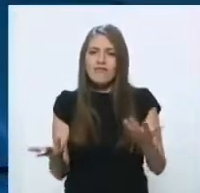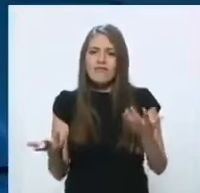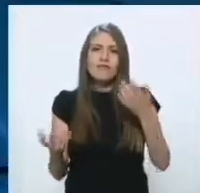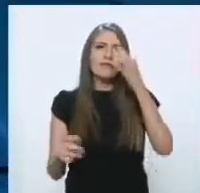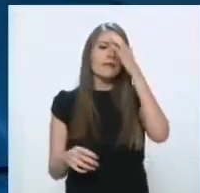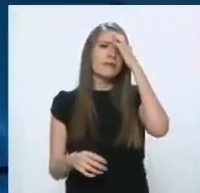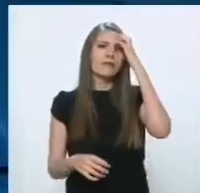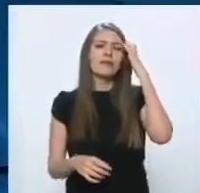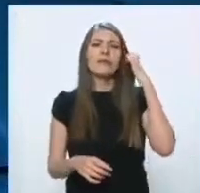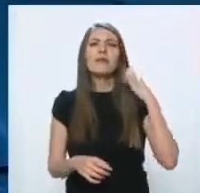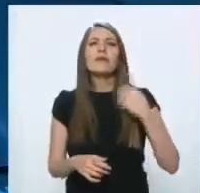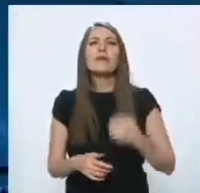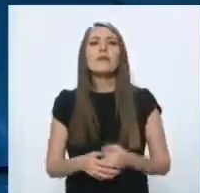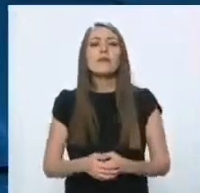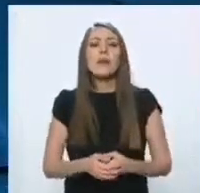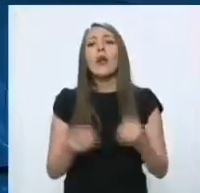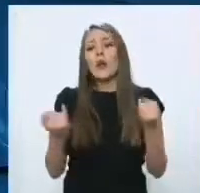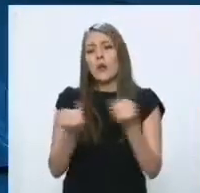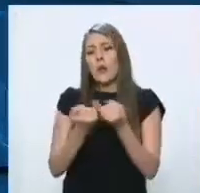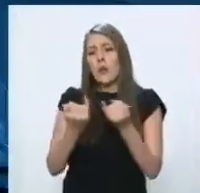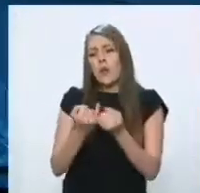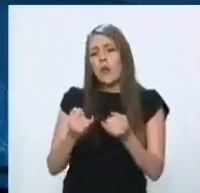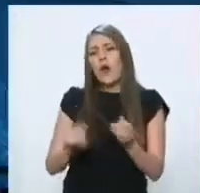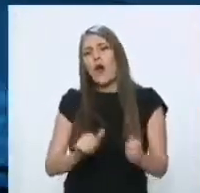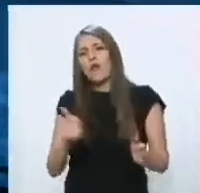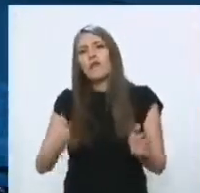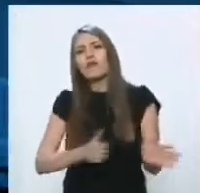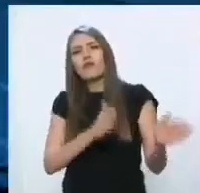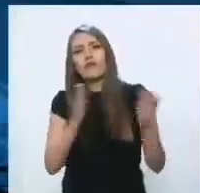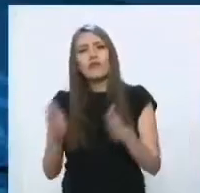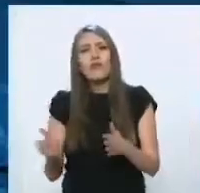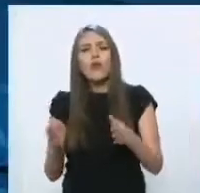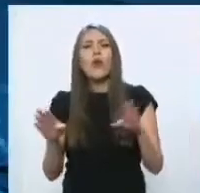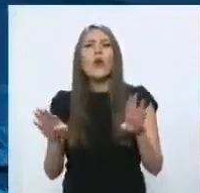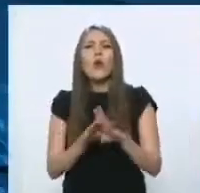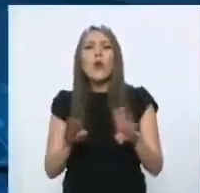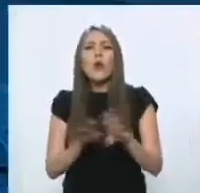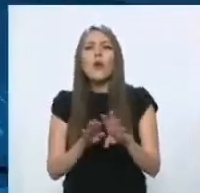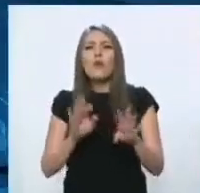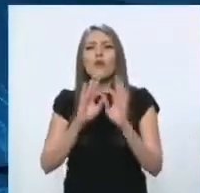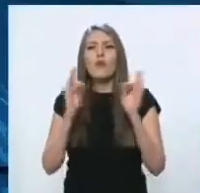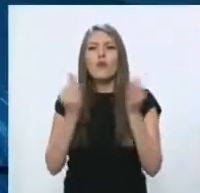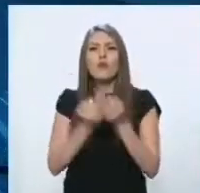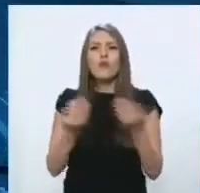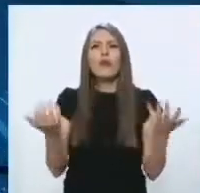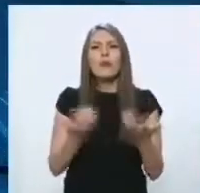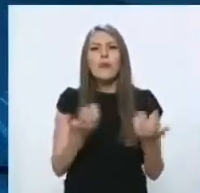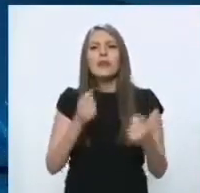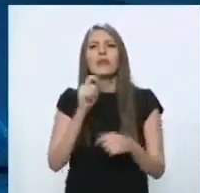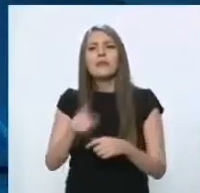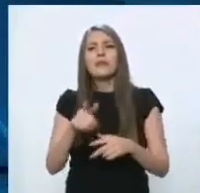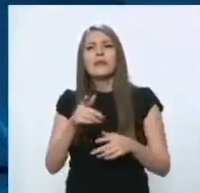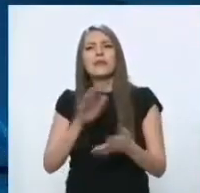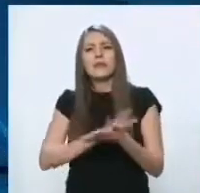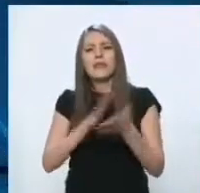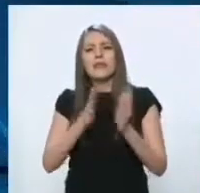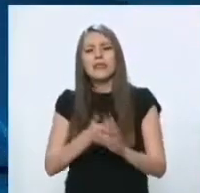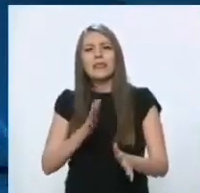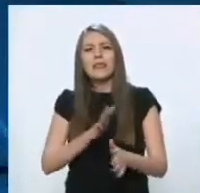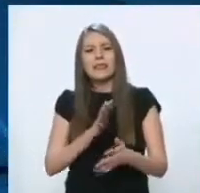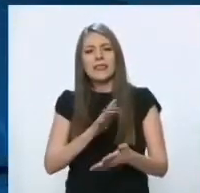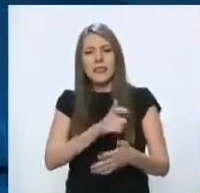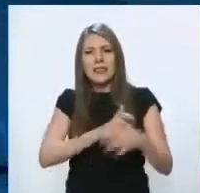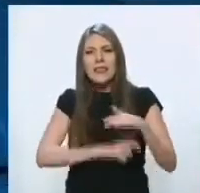Y por otra parte, digamos, también todo un mecanismo de congelamiento de cuentas al crimen organizado, que ya mencionaba